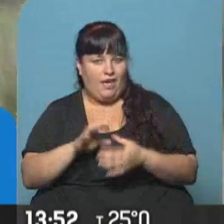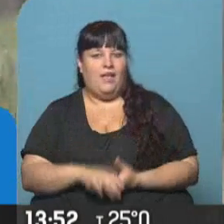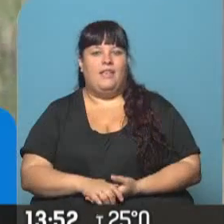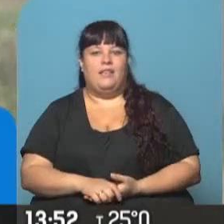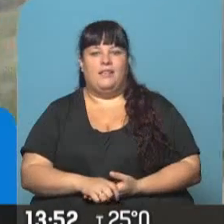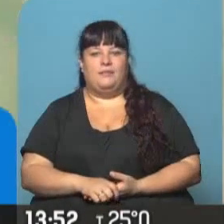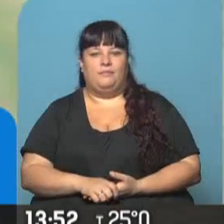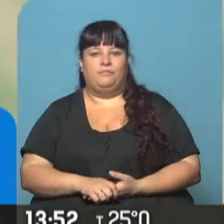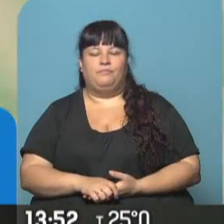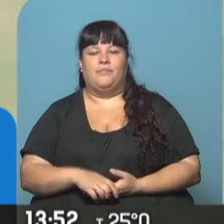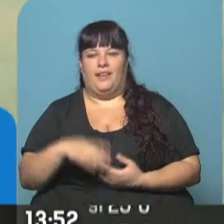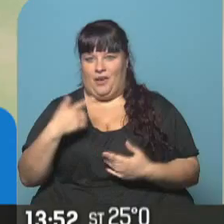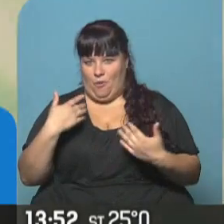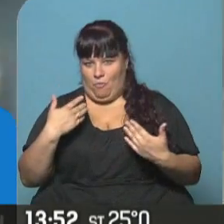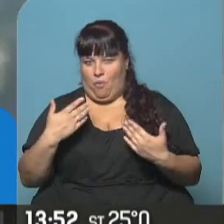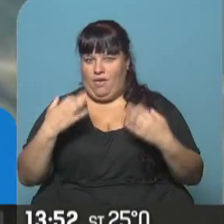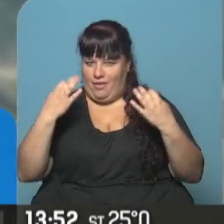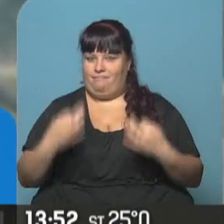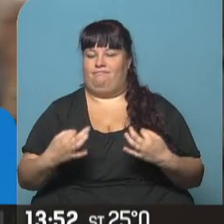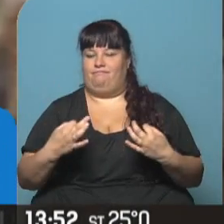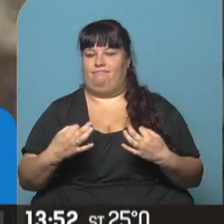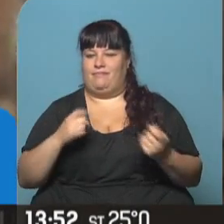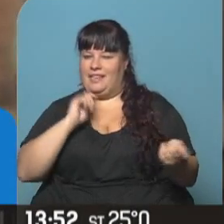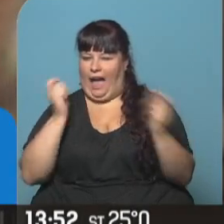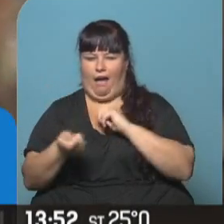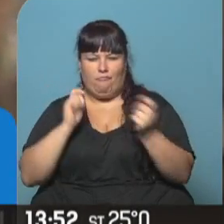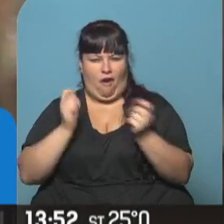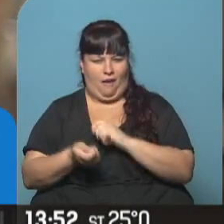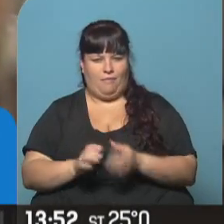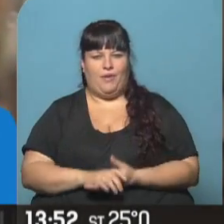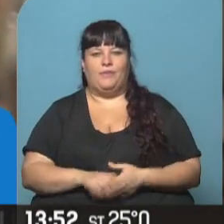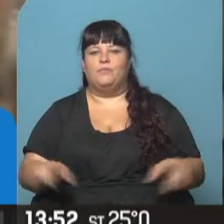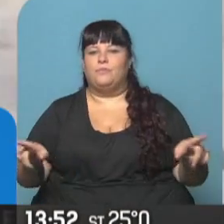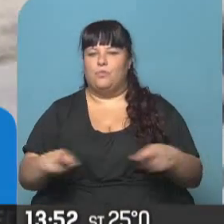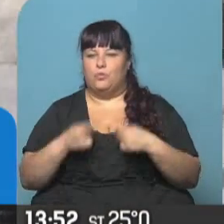digamos que da para hacer algo bien en cambiante, digamos.